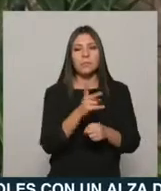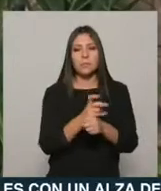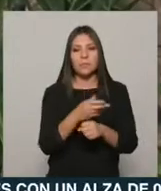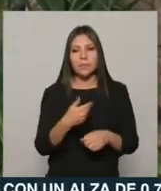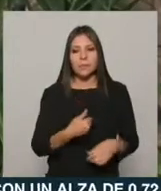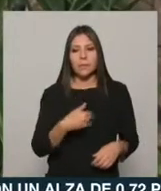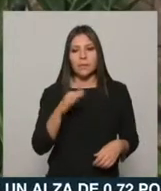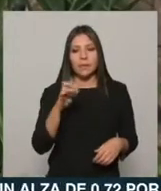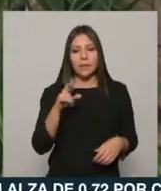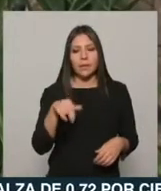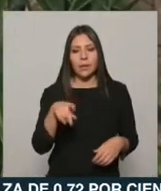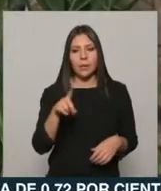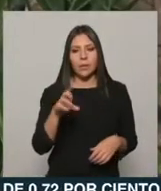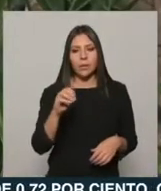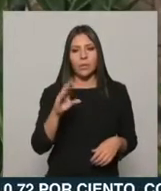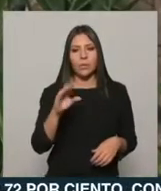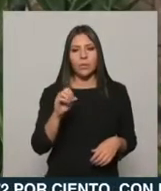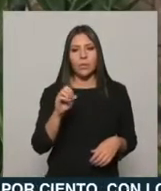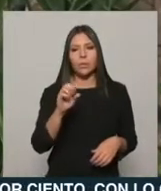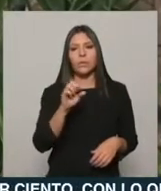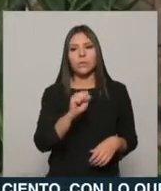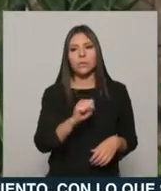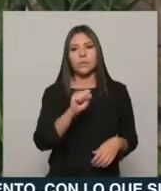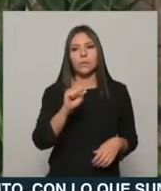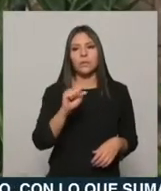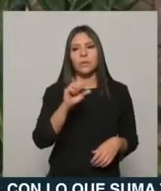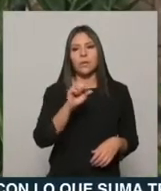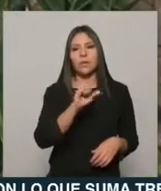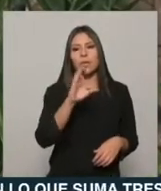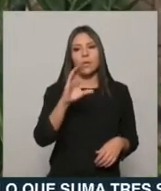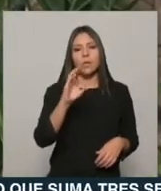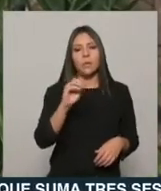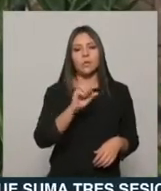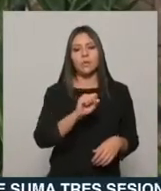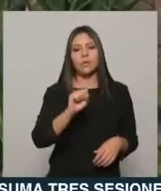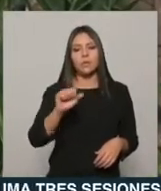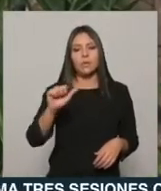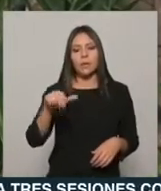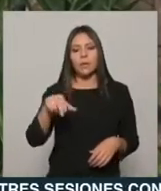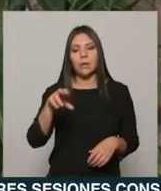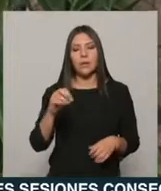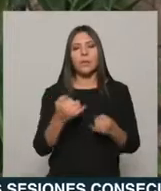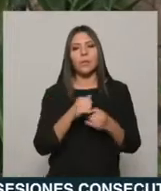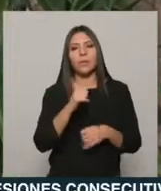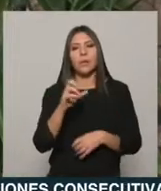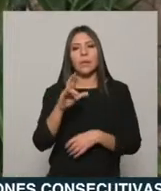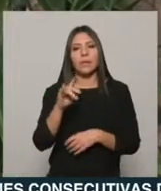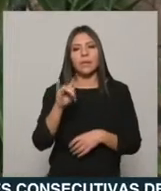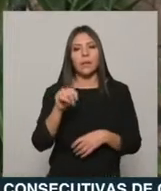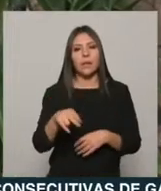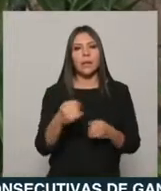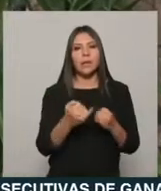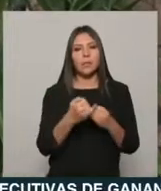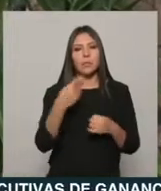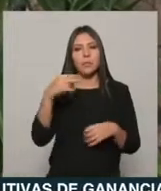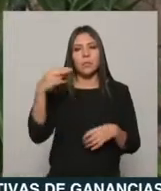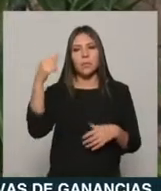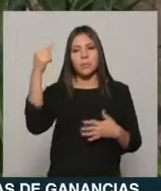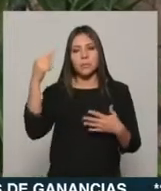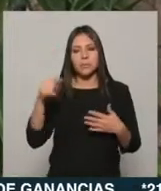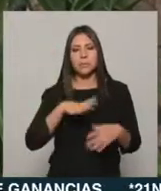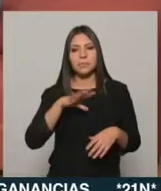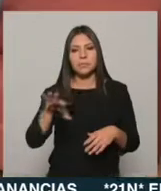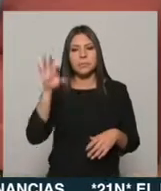Cosano, con C de casa y doble S, Diego Otero también con su nombre y Cristian Izaguirre también prácticamente con su nombre, lo encuentran. Bueno, pues ahí está